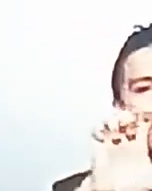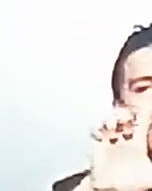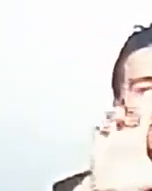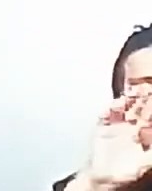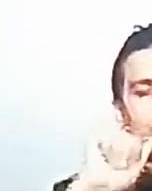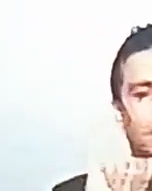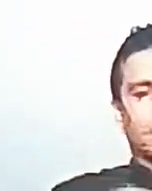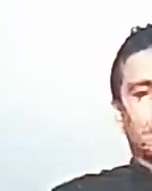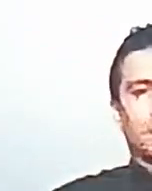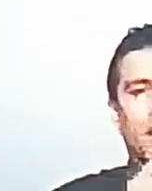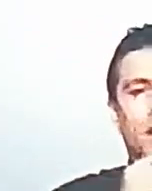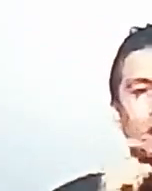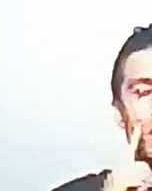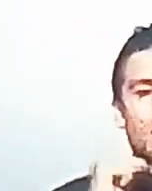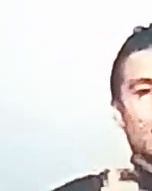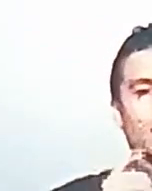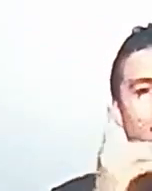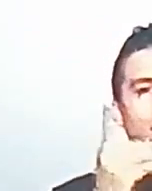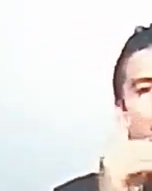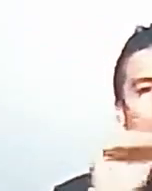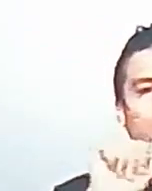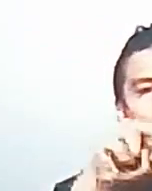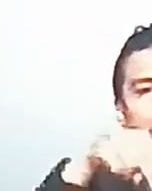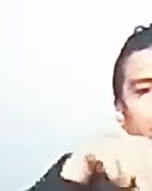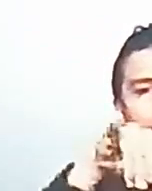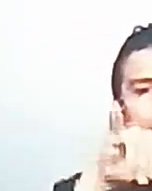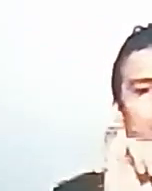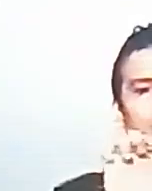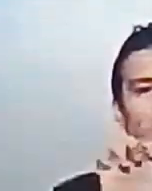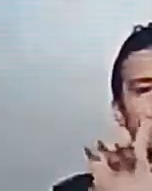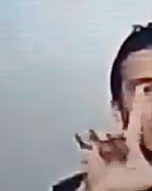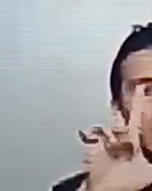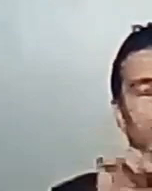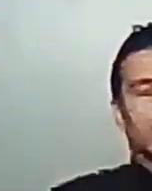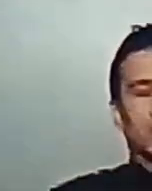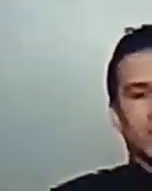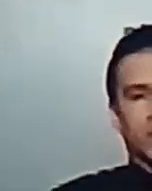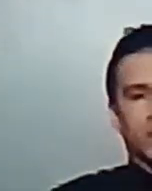por el candidato Daniel Félix Ordóñez.